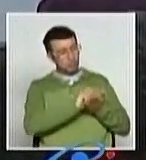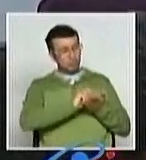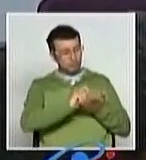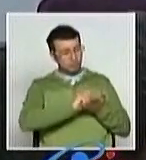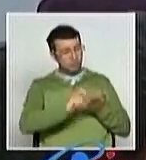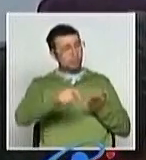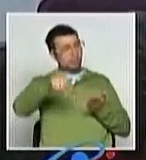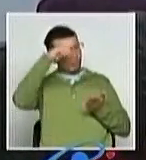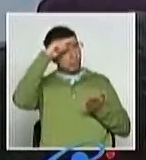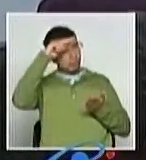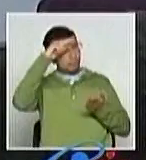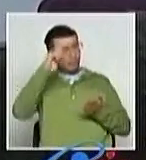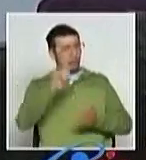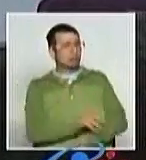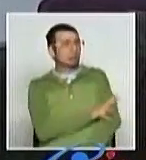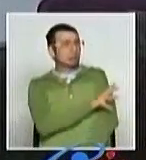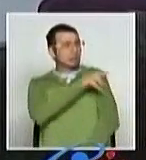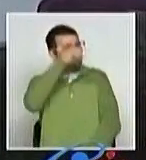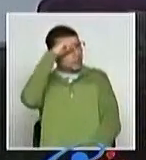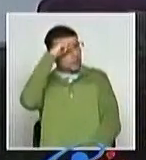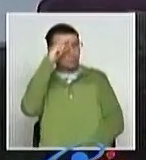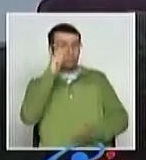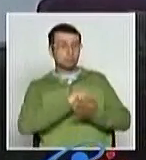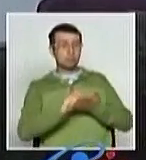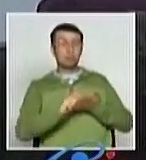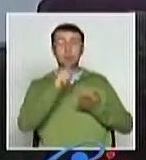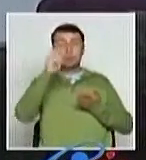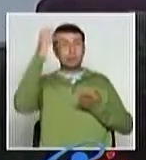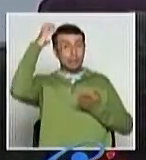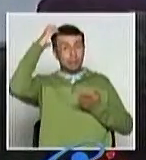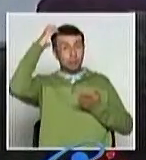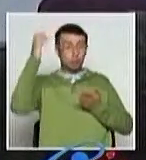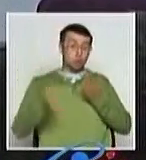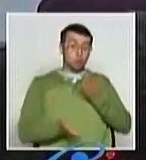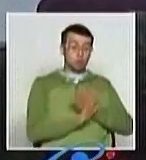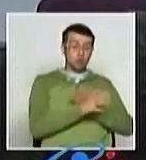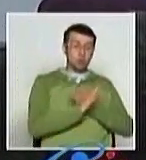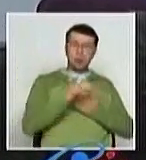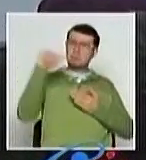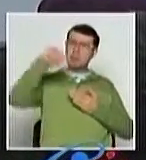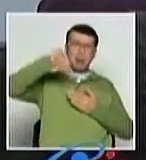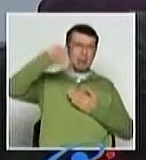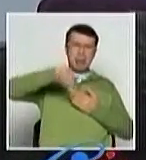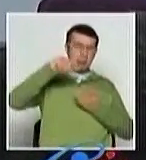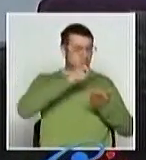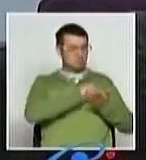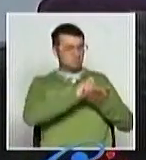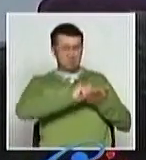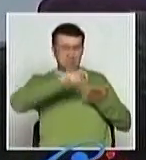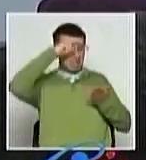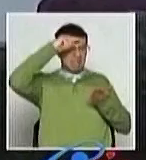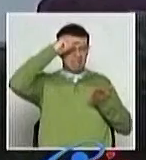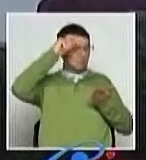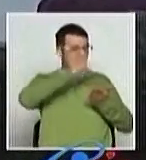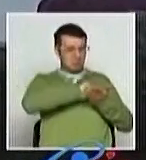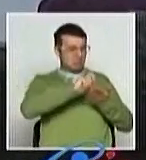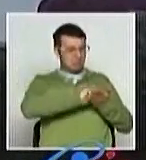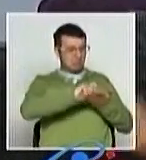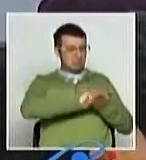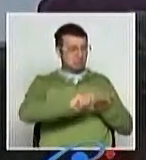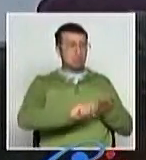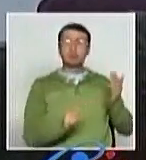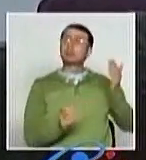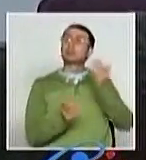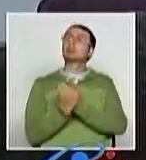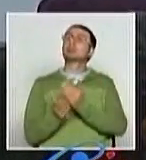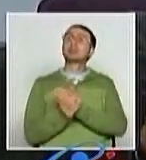alteraciones emocionales negativas Entonces el cerebro En qué se enfoca en seguir anotando lo negativo lo negativo lo negativo cuando llegan a la consulta son dos